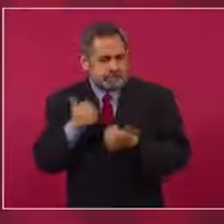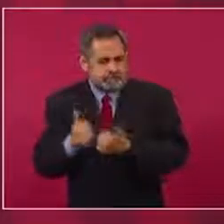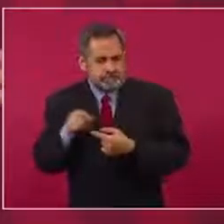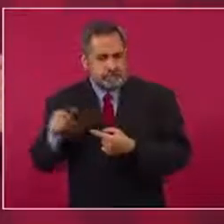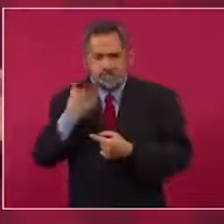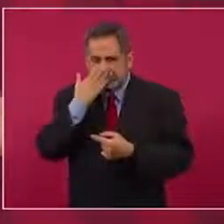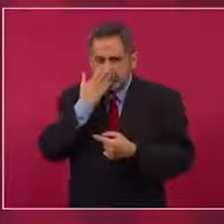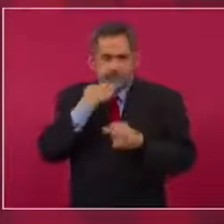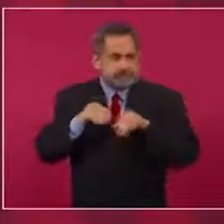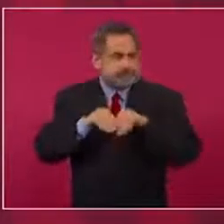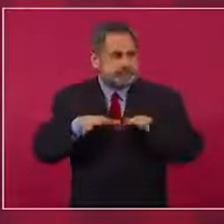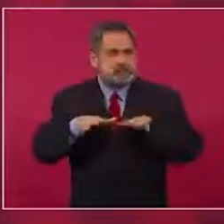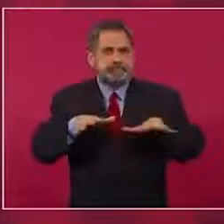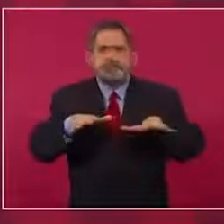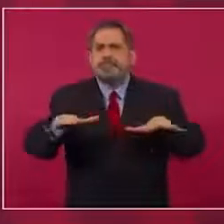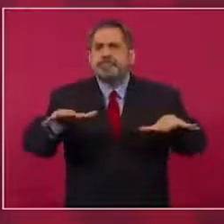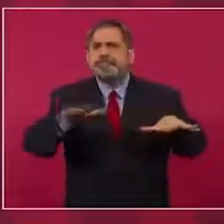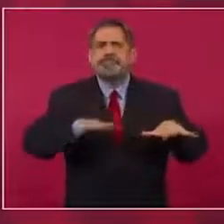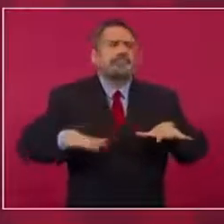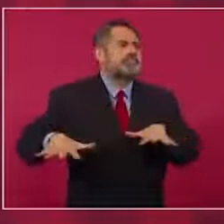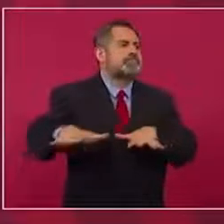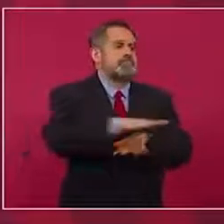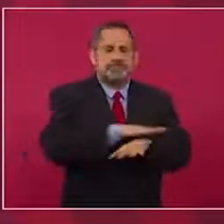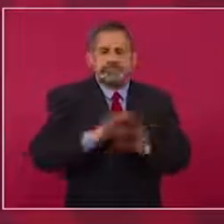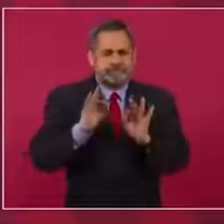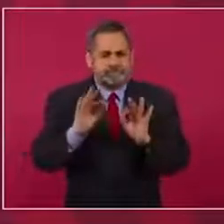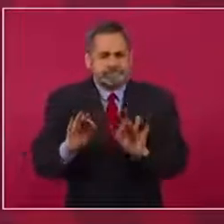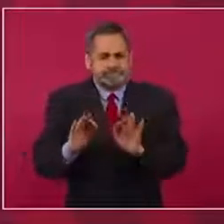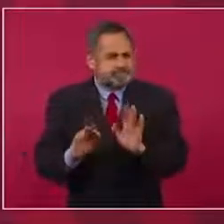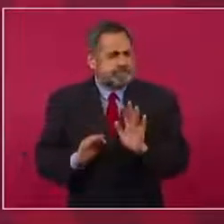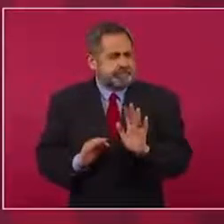está extendiendo a toda la ciudad y que está